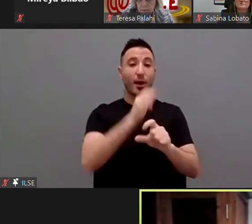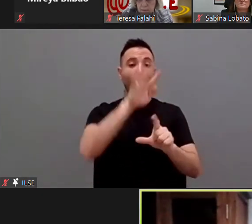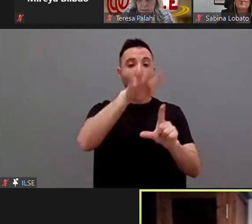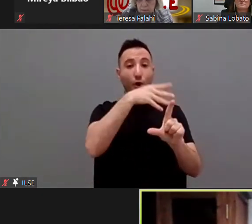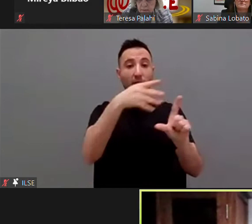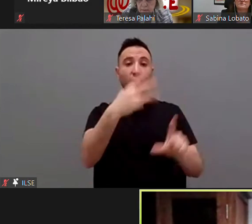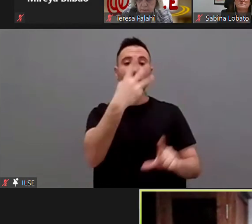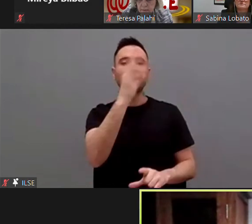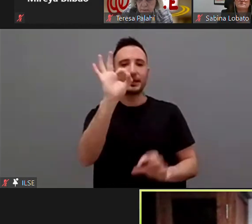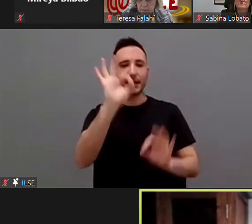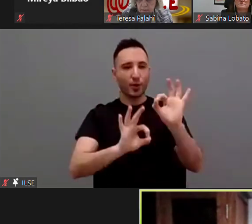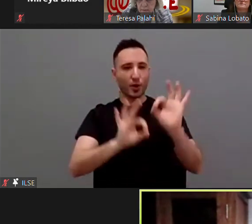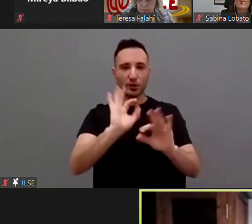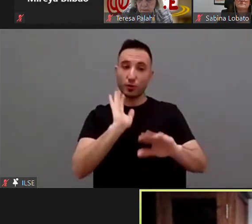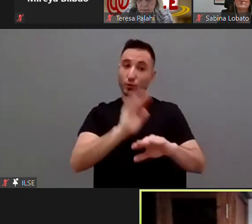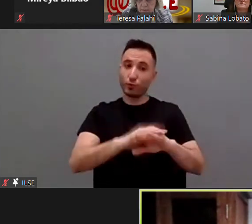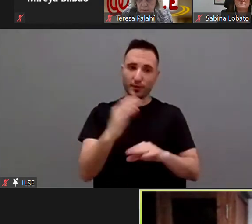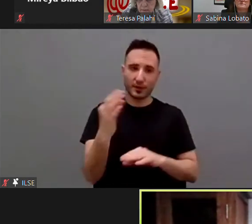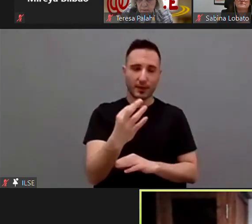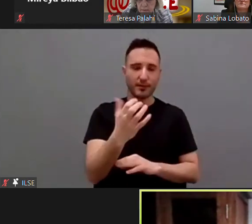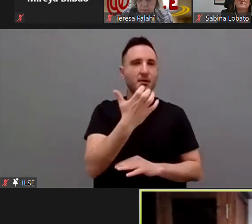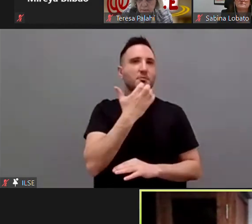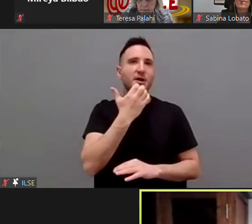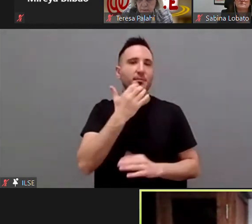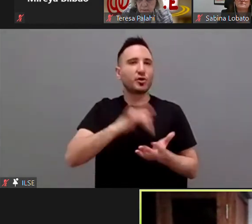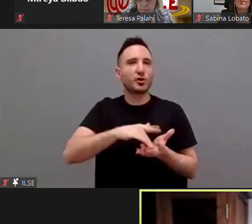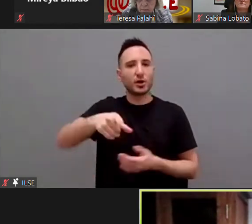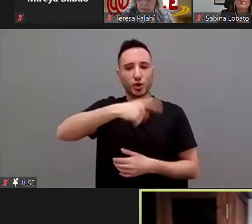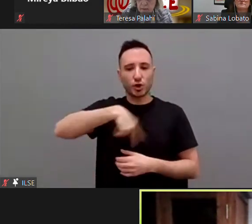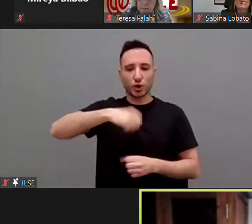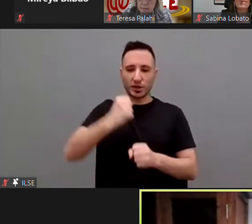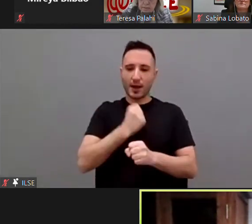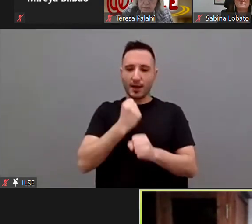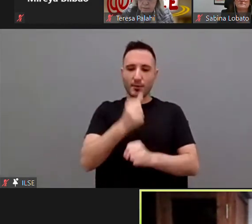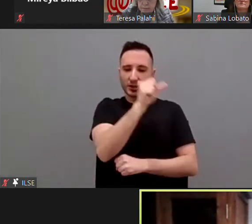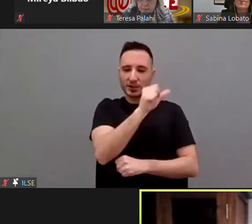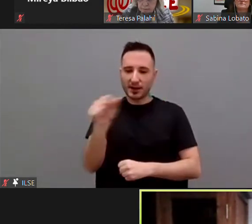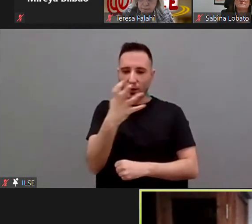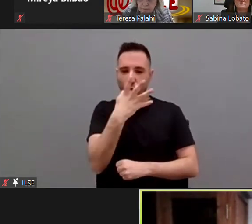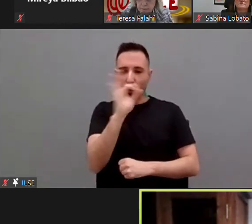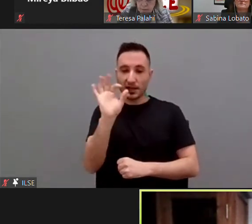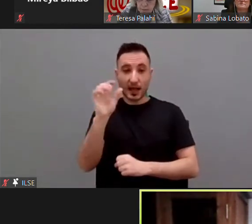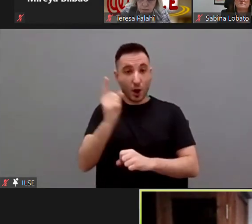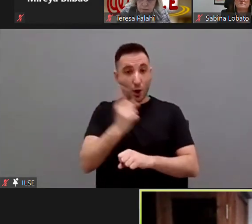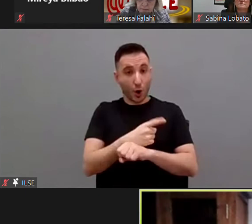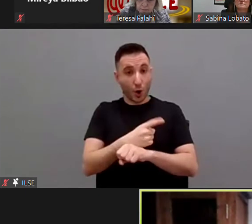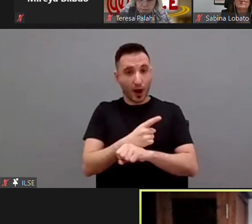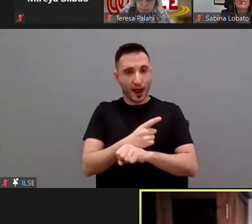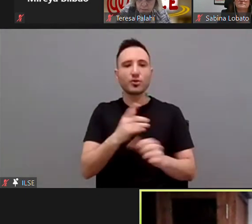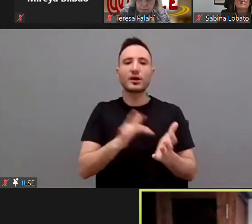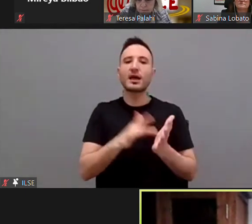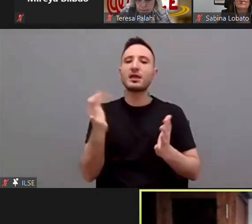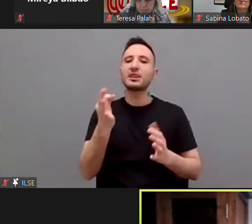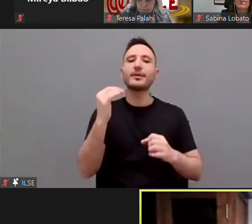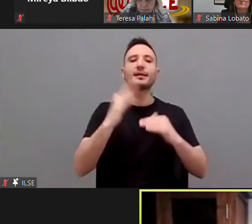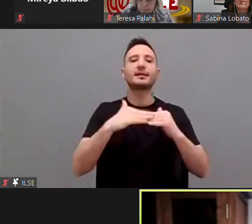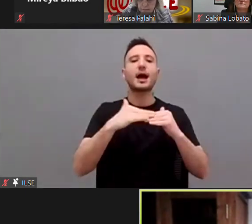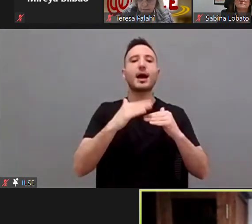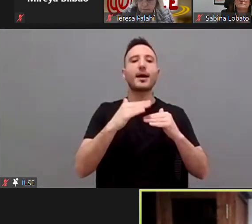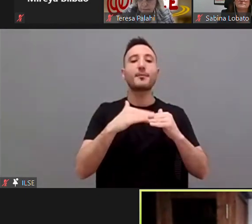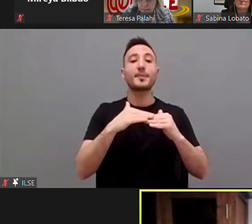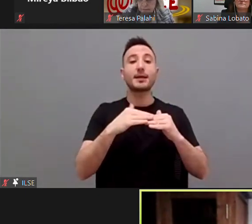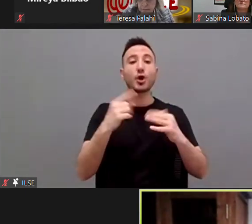Es decir, por ejemplo, si estamos entre una jornada de 40 horas semanales, deberá trabajar un mínimo de 16 horas